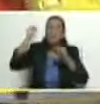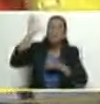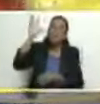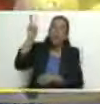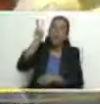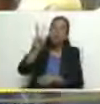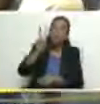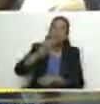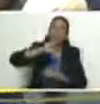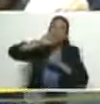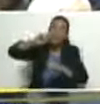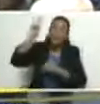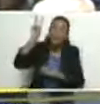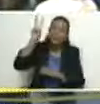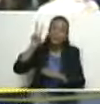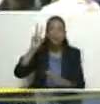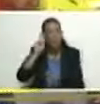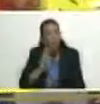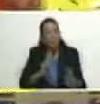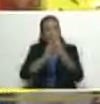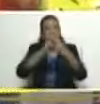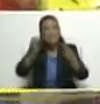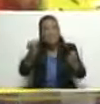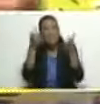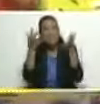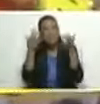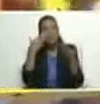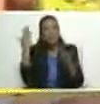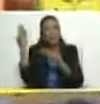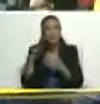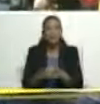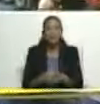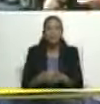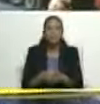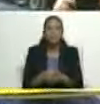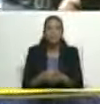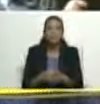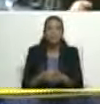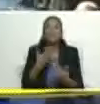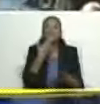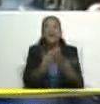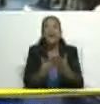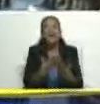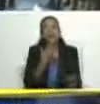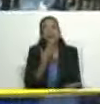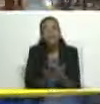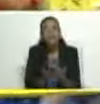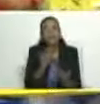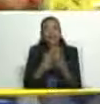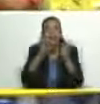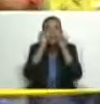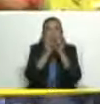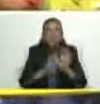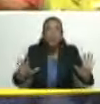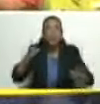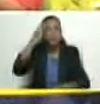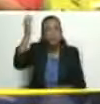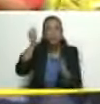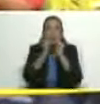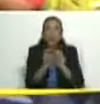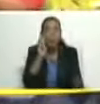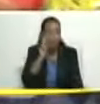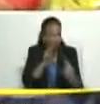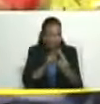patria! ¡Hasta la victoria siempre! Gracias, muchas gracias. Que Dios los bendiga. Nos